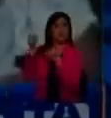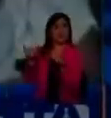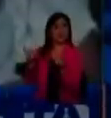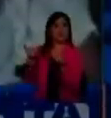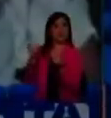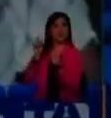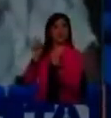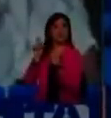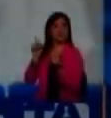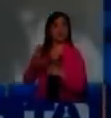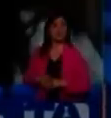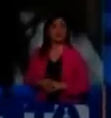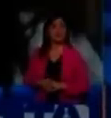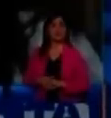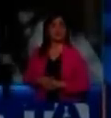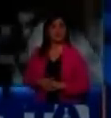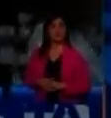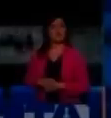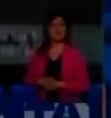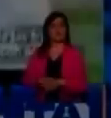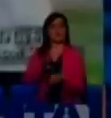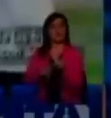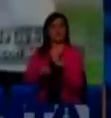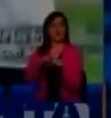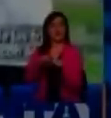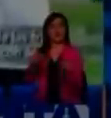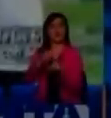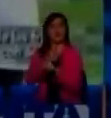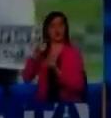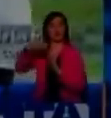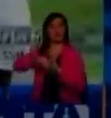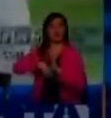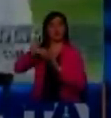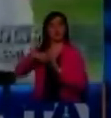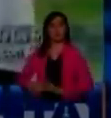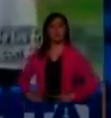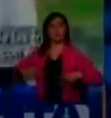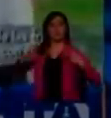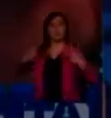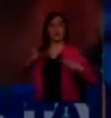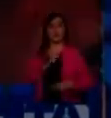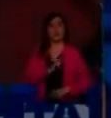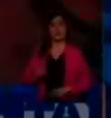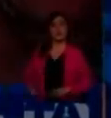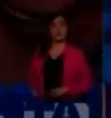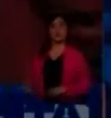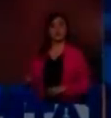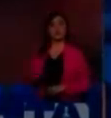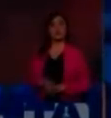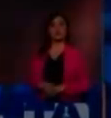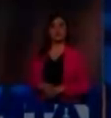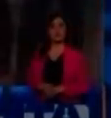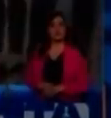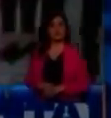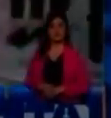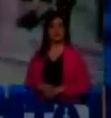momento en pantalla, sino también ha dejado heridas mucho más profundas en tu vida personal. ¿Cómo ha sido tu